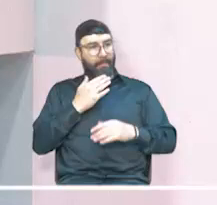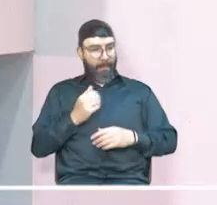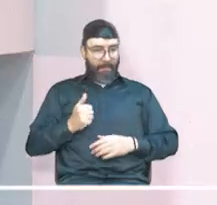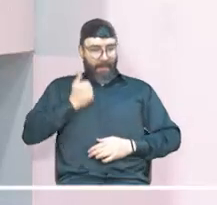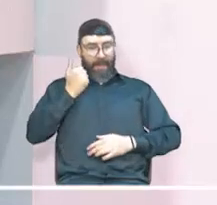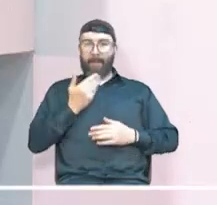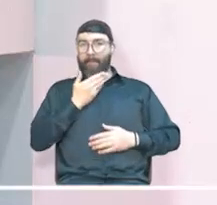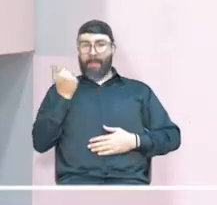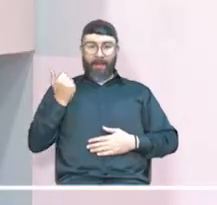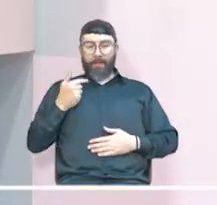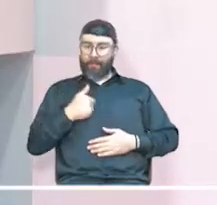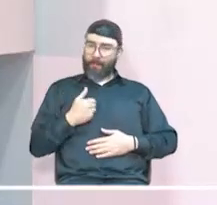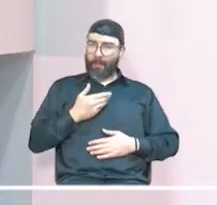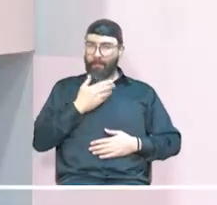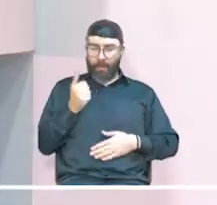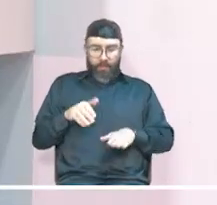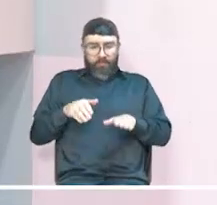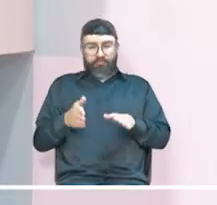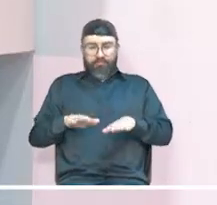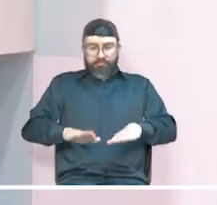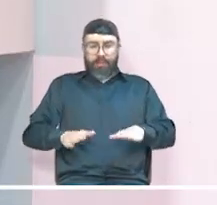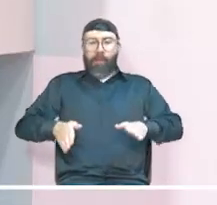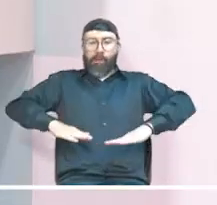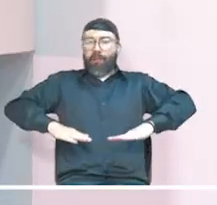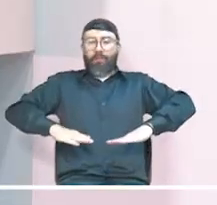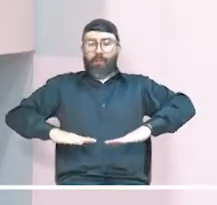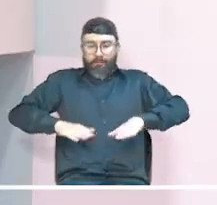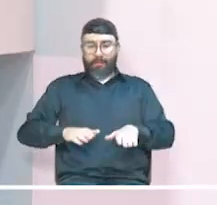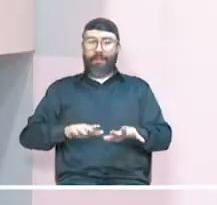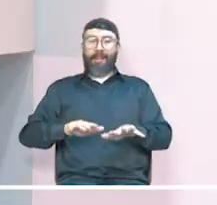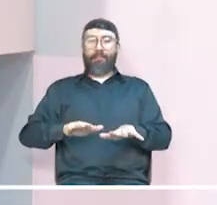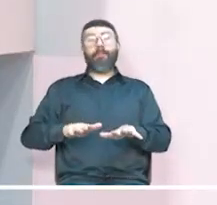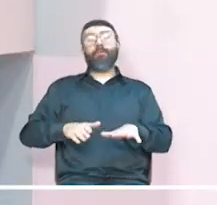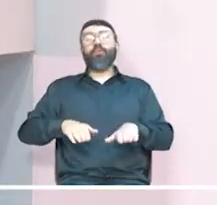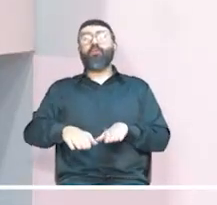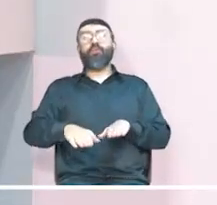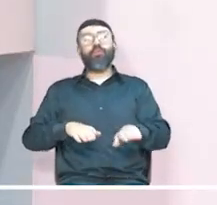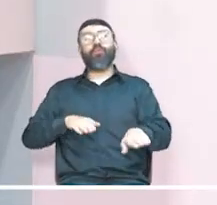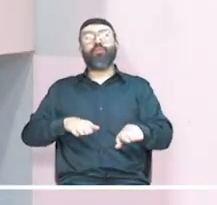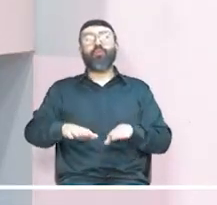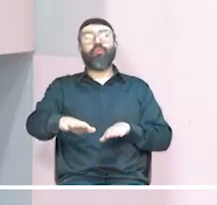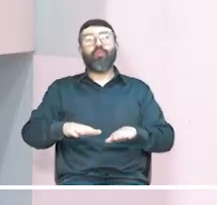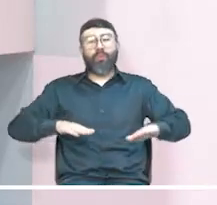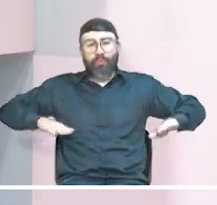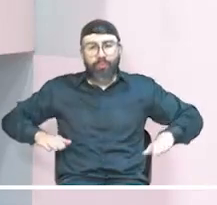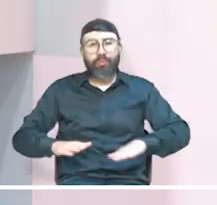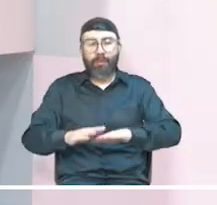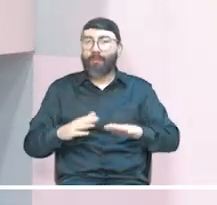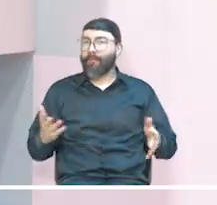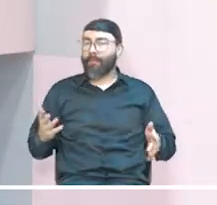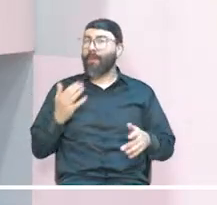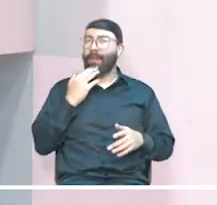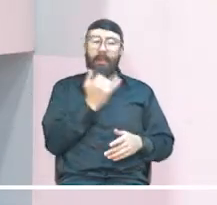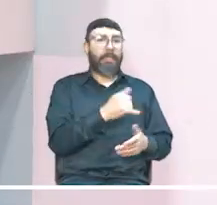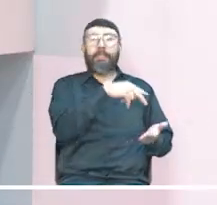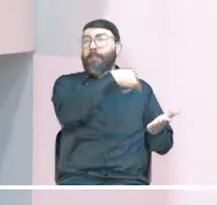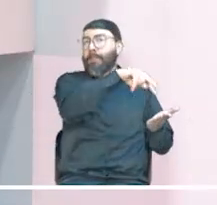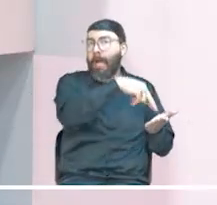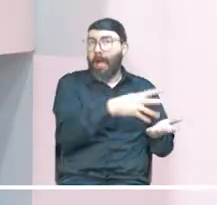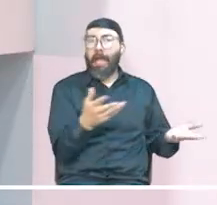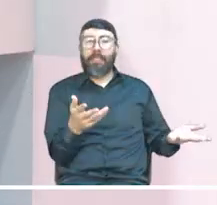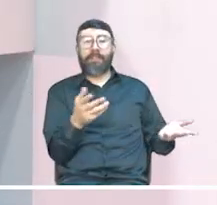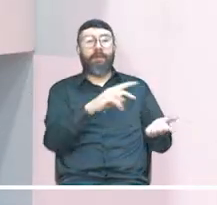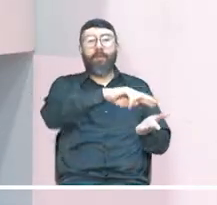oportunidad de mejorar la alineación de los miembros inferiores. Entonces miren que existen muchos deportes, entonces la danza, el ballet,